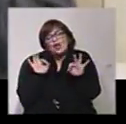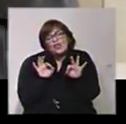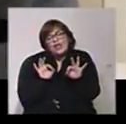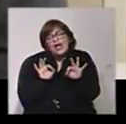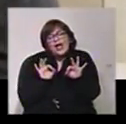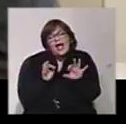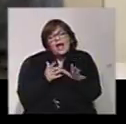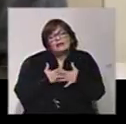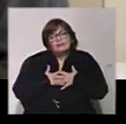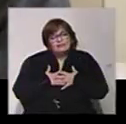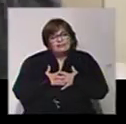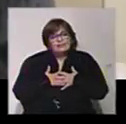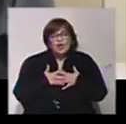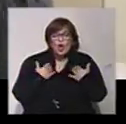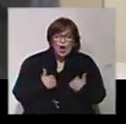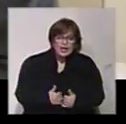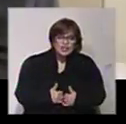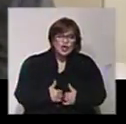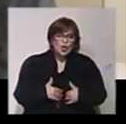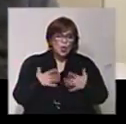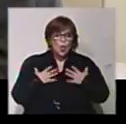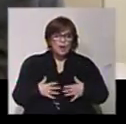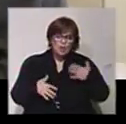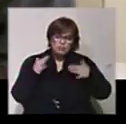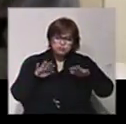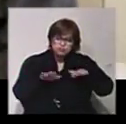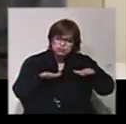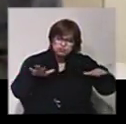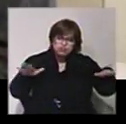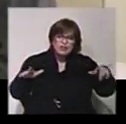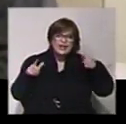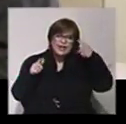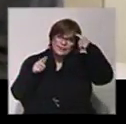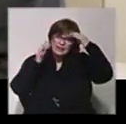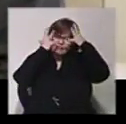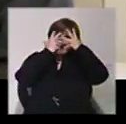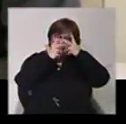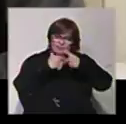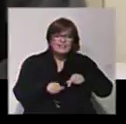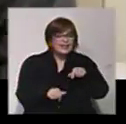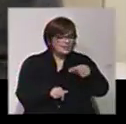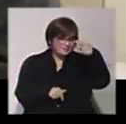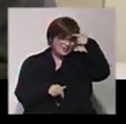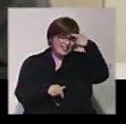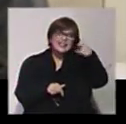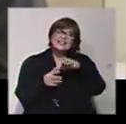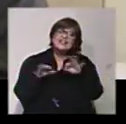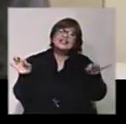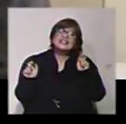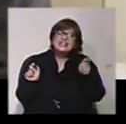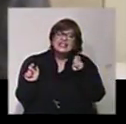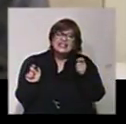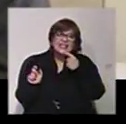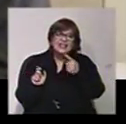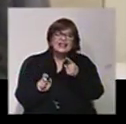ritmo para el cuerpo y armonía para la mente. Siempre pensando en eso. ¿De quién es la cita? ¿Sabes? Eso es de